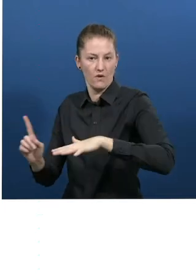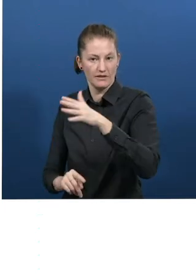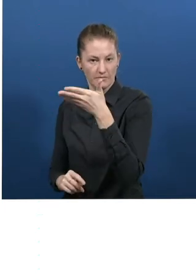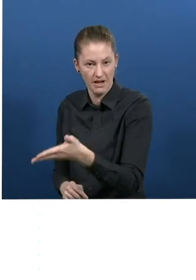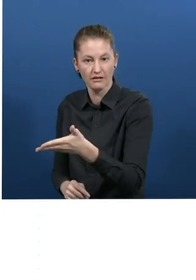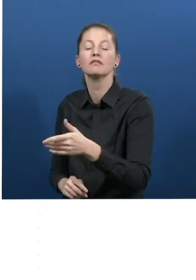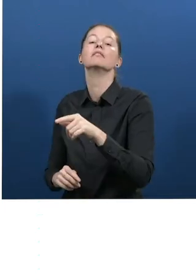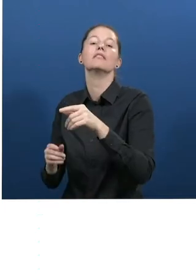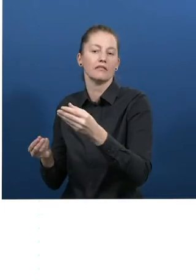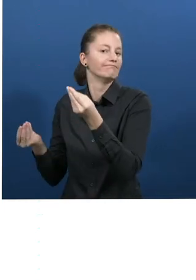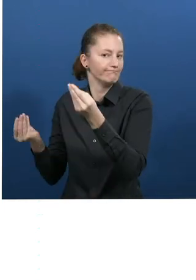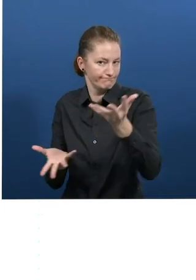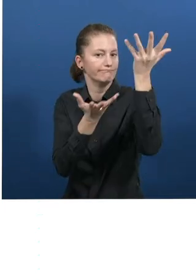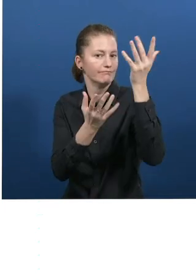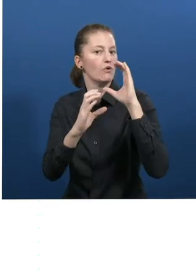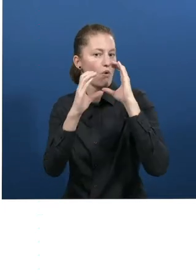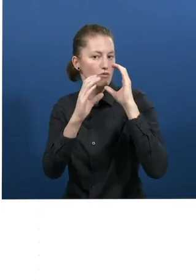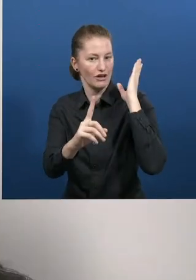AccesibilidApp?